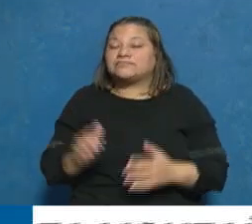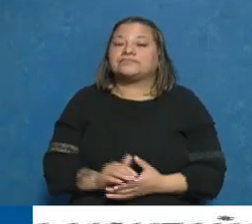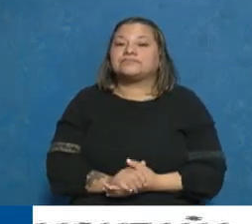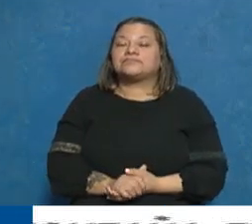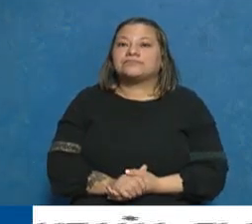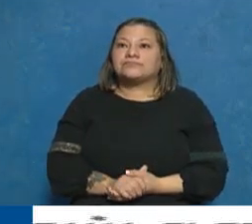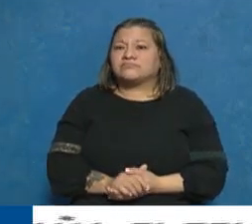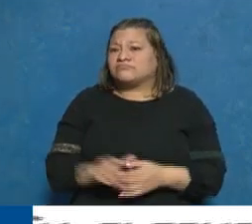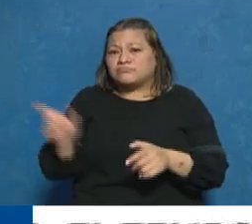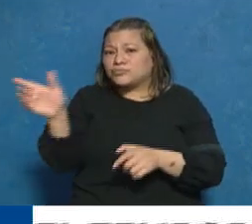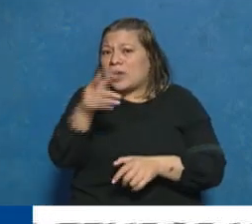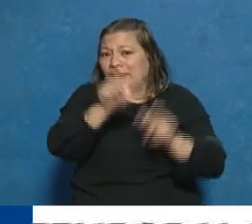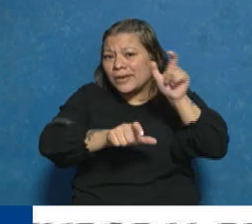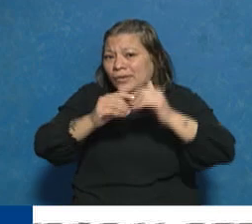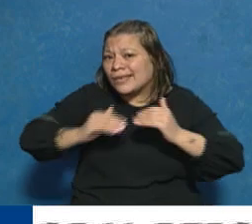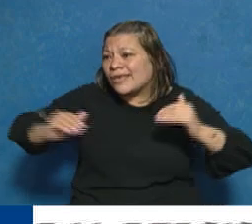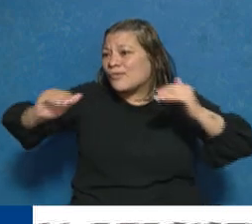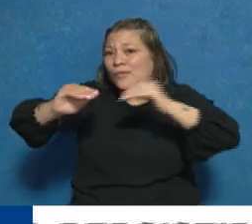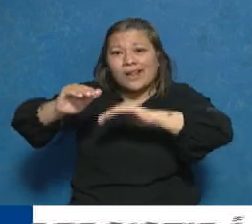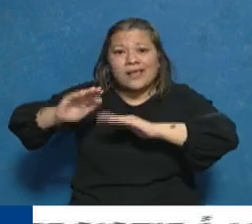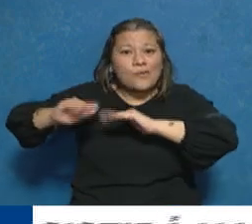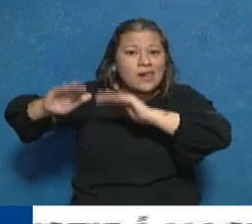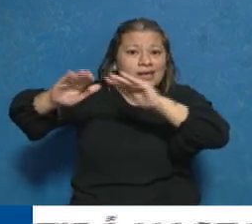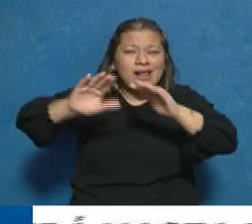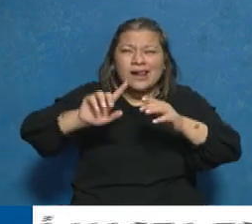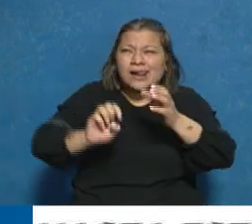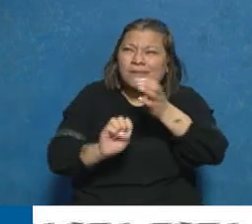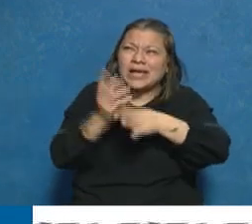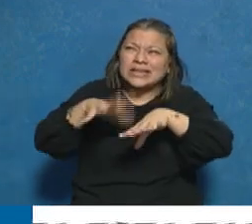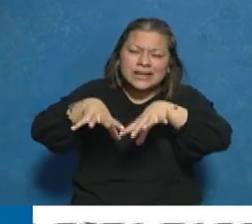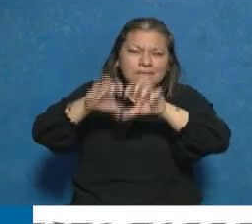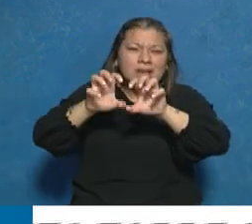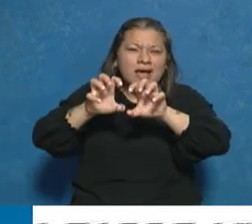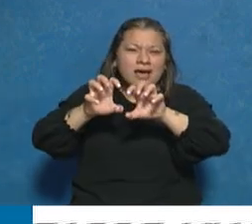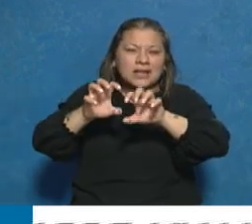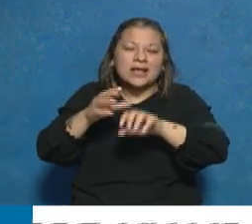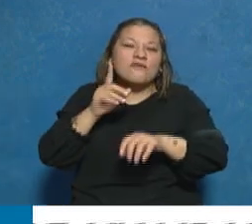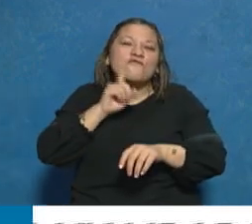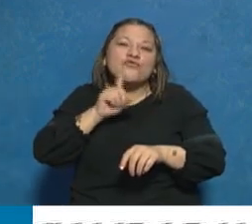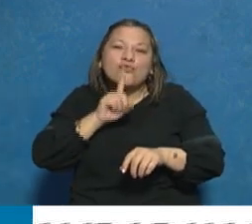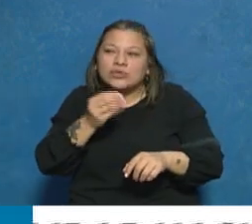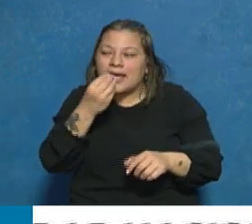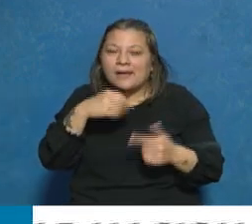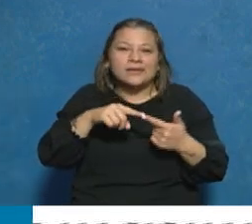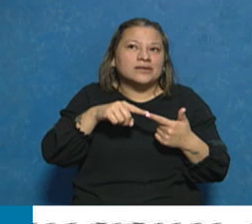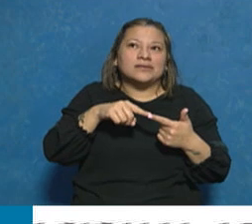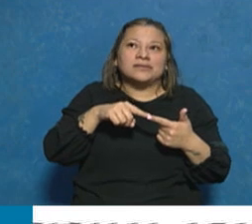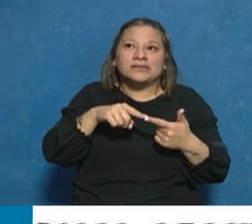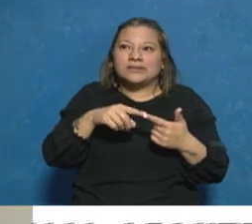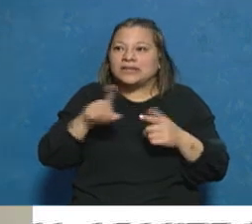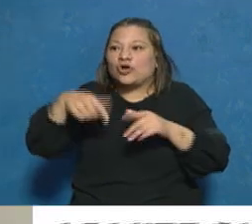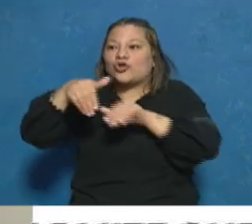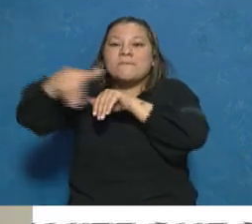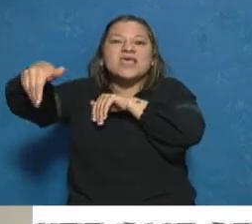pasó lo mismo en la mañana temprano pero nada recién ahí un poco de fruta de 8 de otros meses